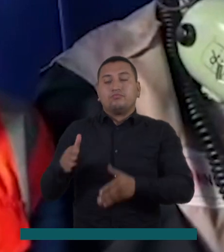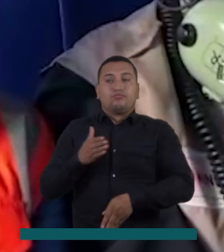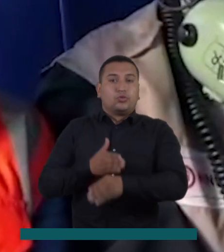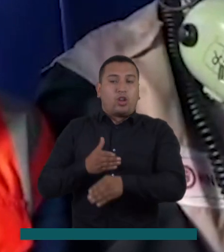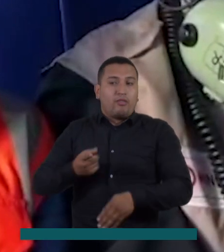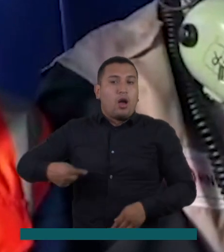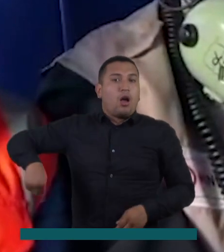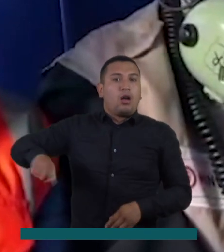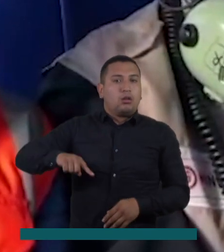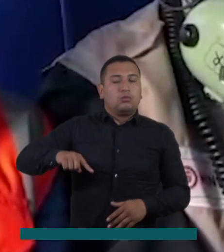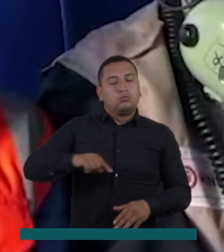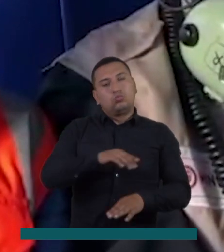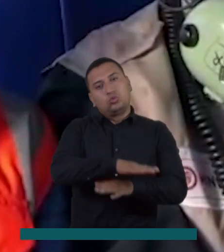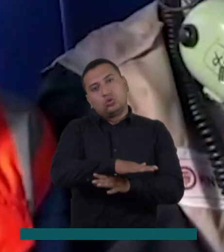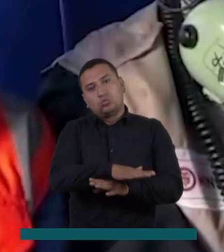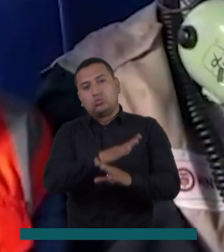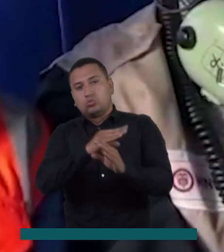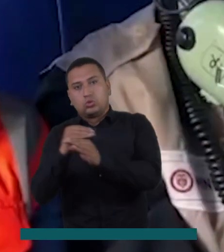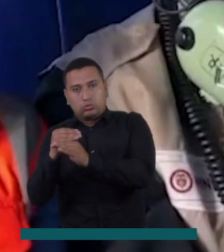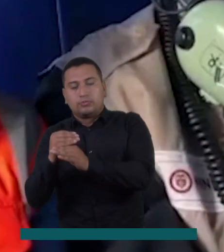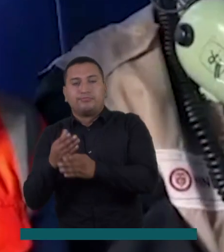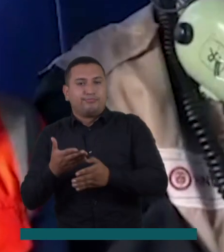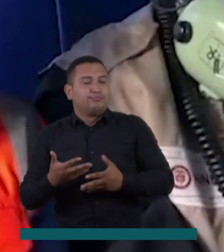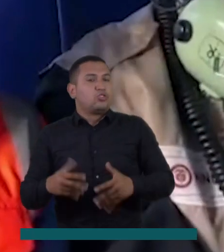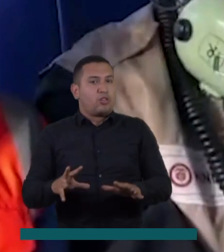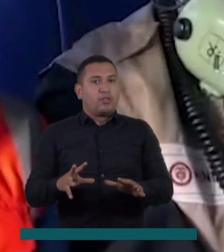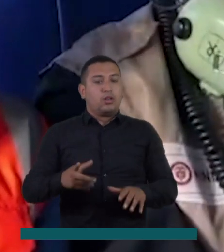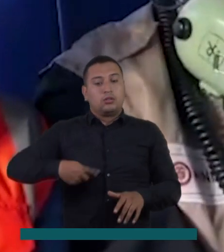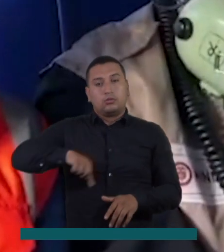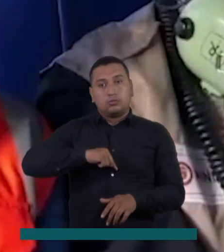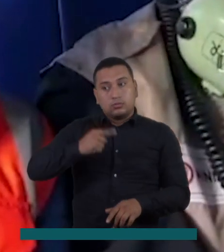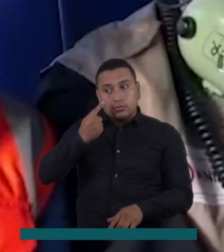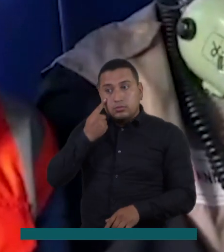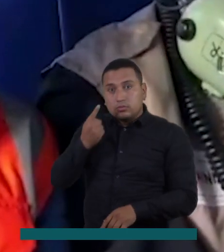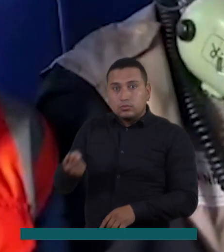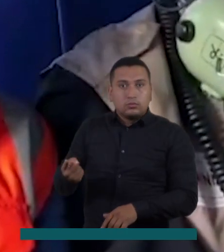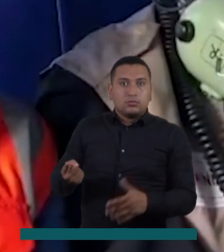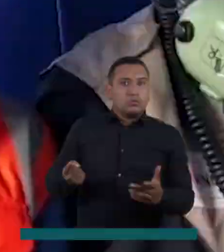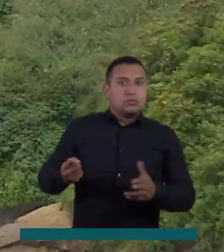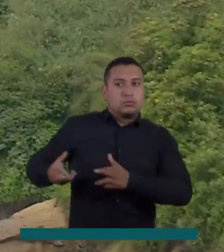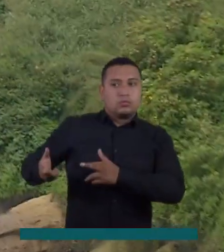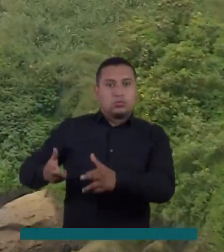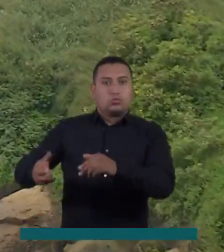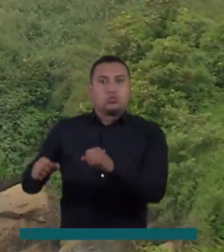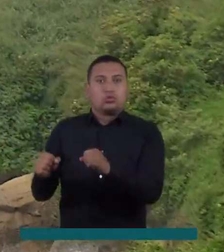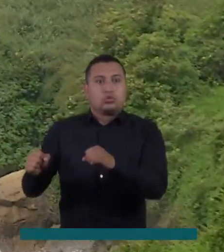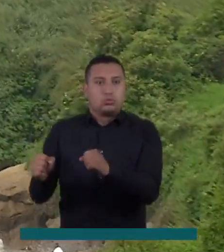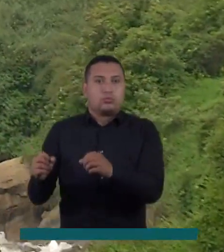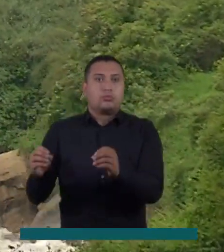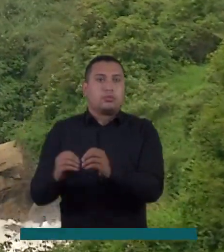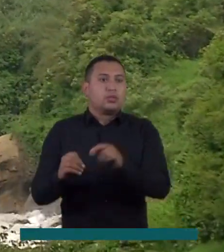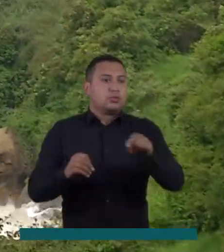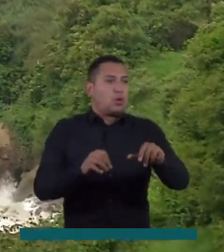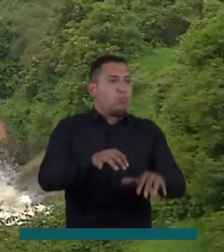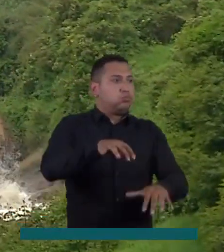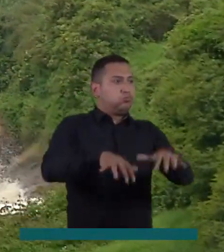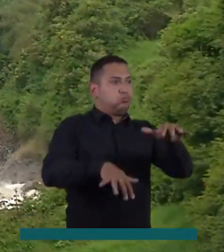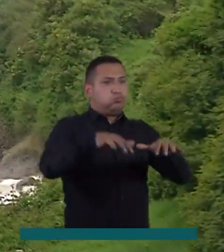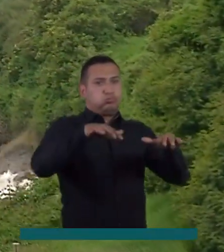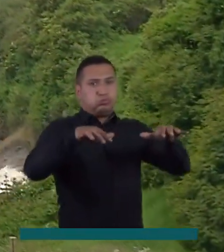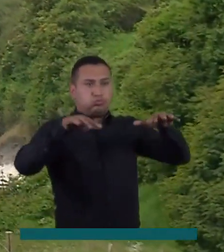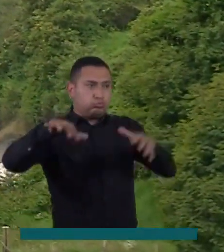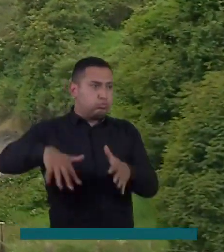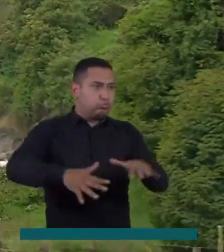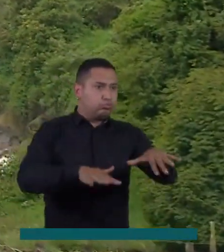en las tardes y noches, para que estemos muy atentos, no solo a los niveles del río Bogotá, sino también a los aportantes y a los afluentes, tanto en la